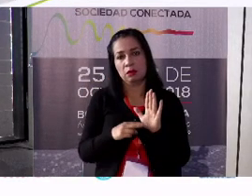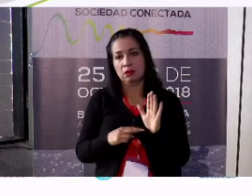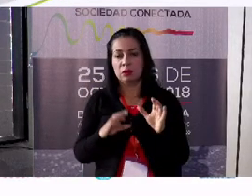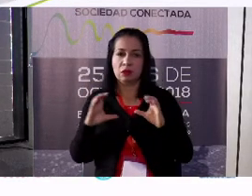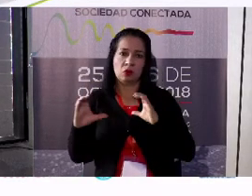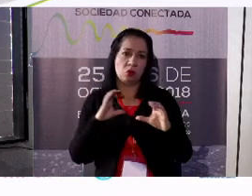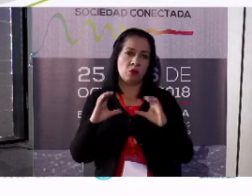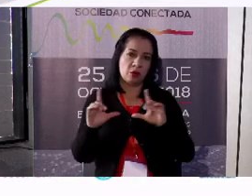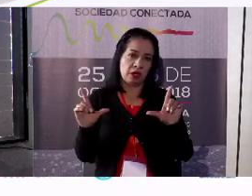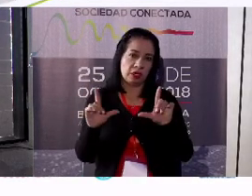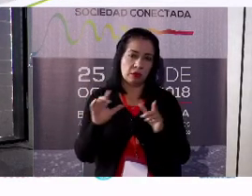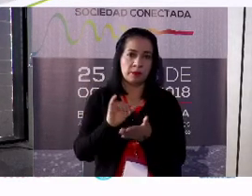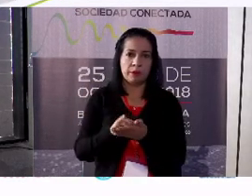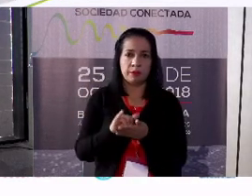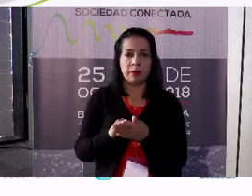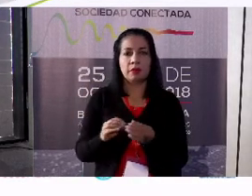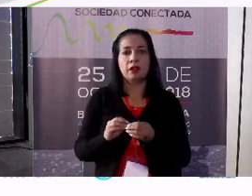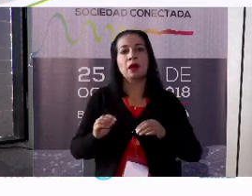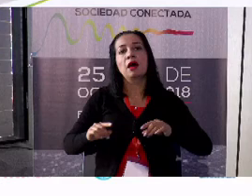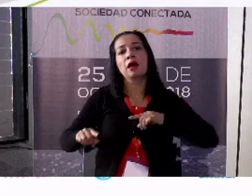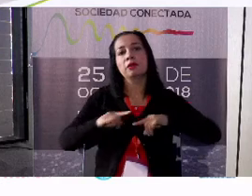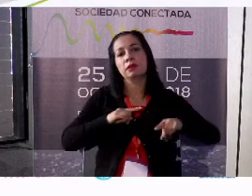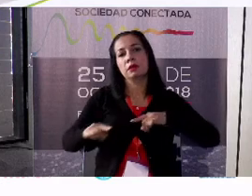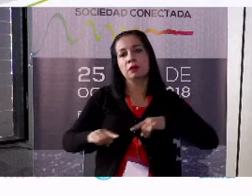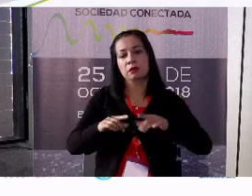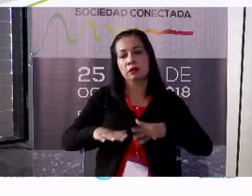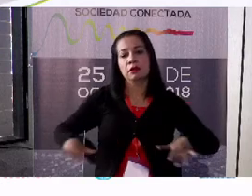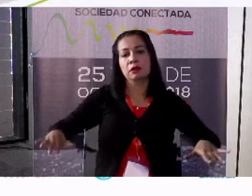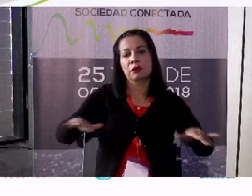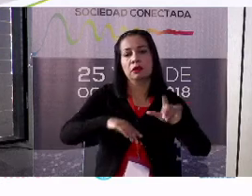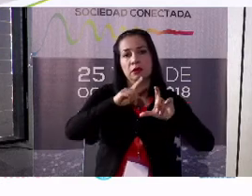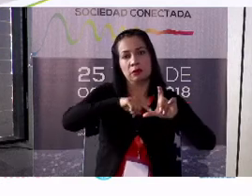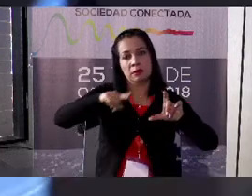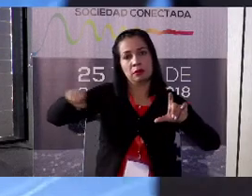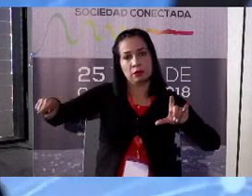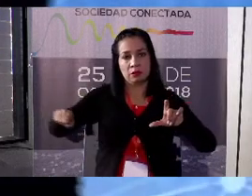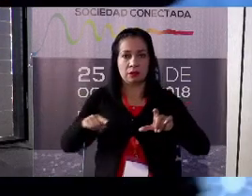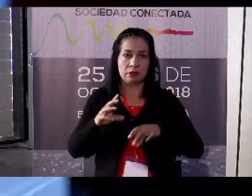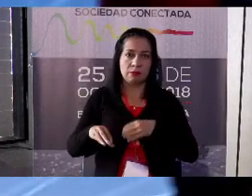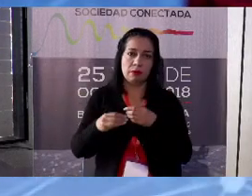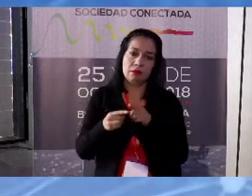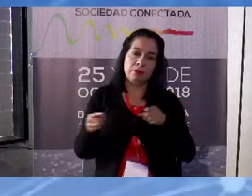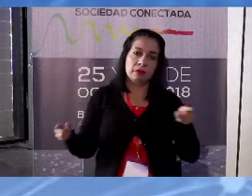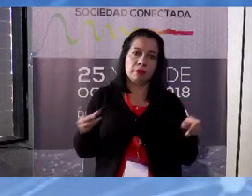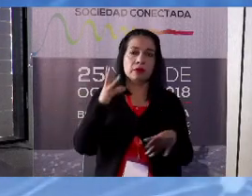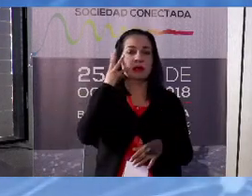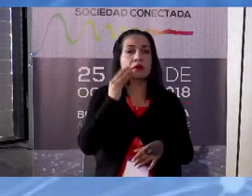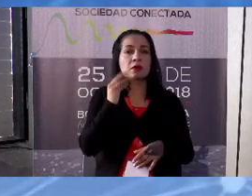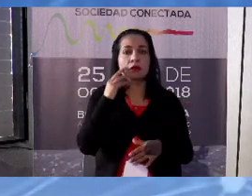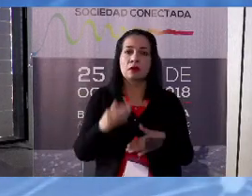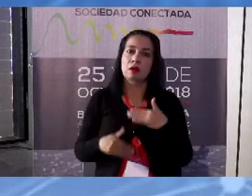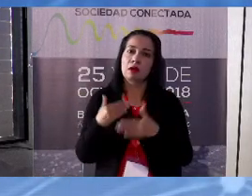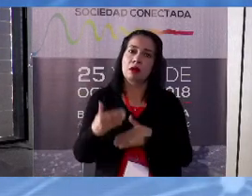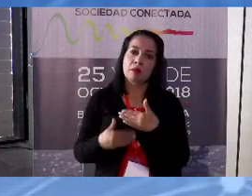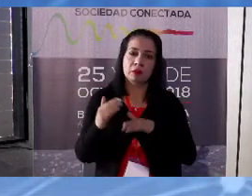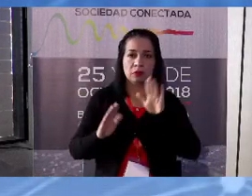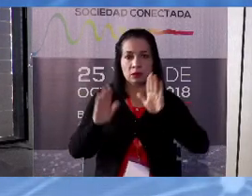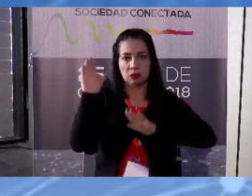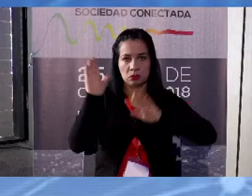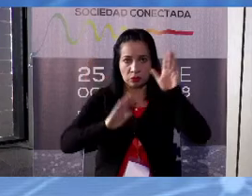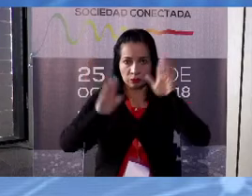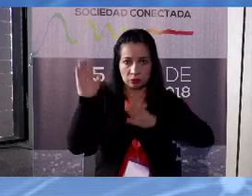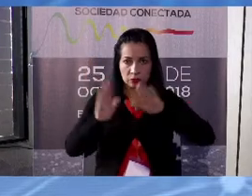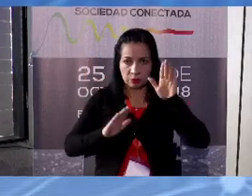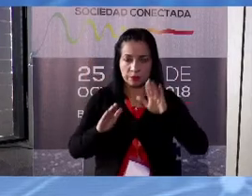telecomunicaciones y administración del espectro radioeléctrico así como amplia experiencia en en procesos de subastas